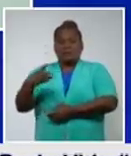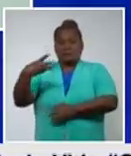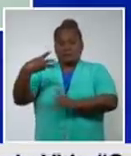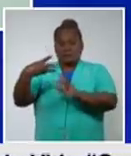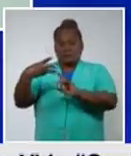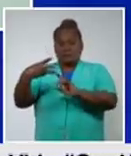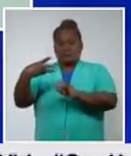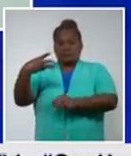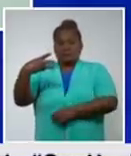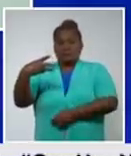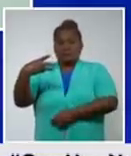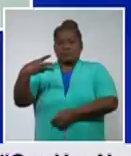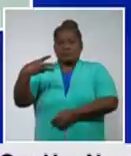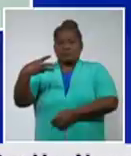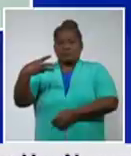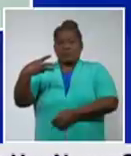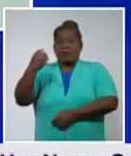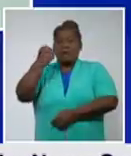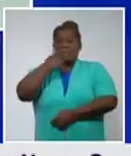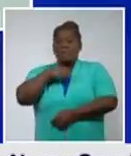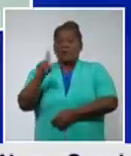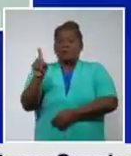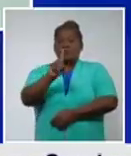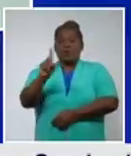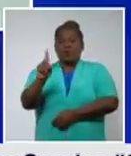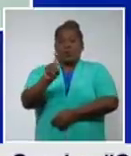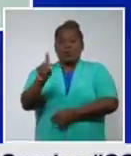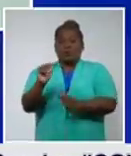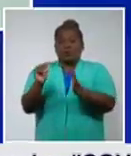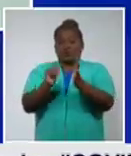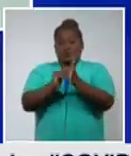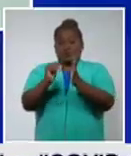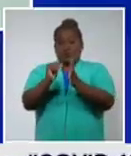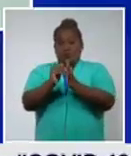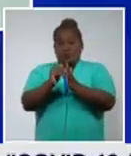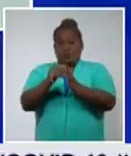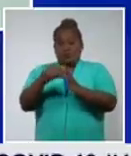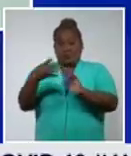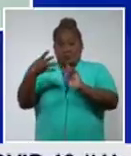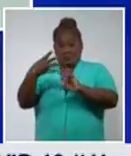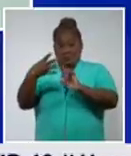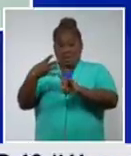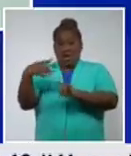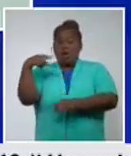ahí, con más de 11 millones de casos, Rusia con